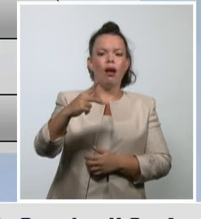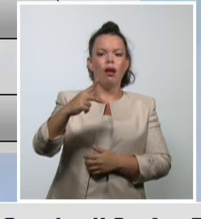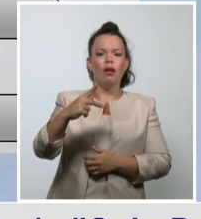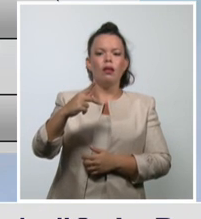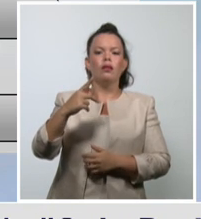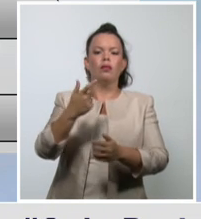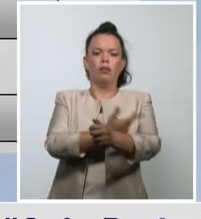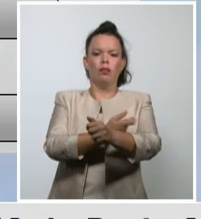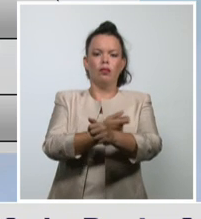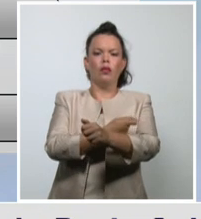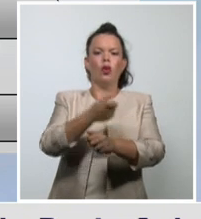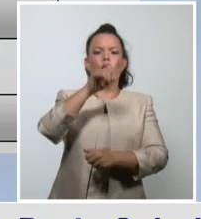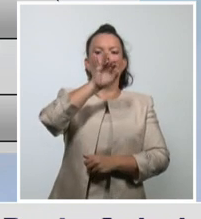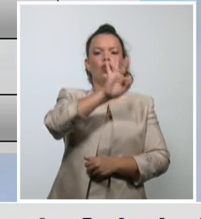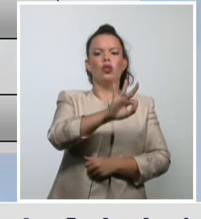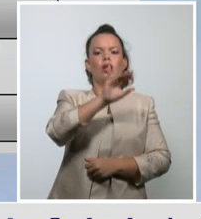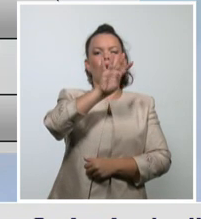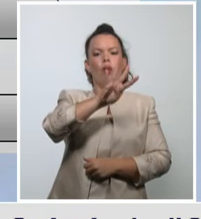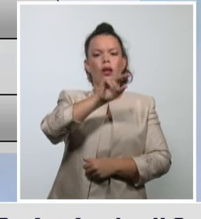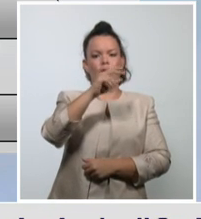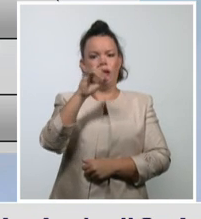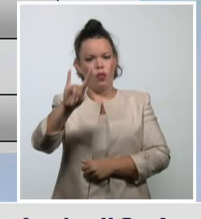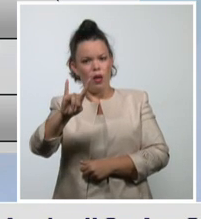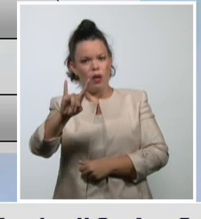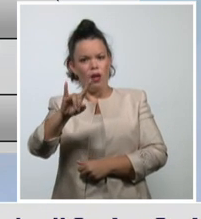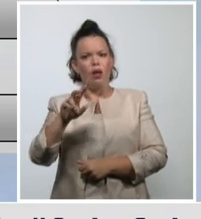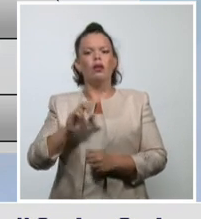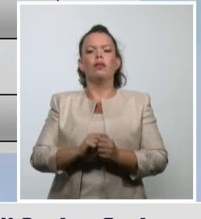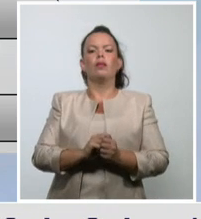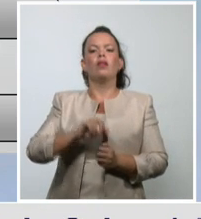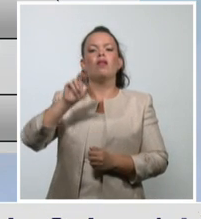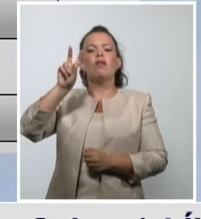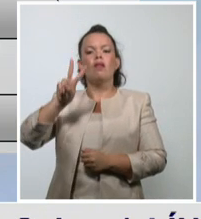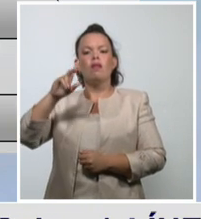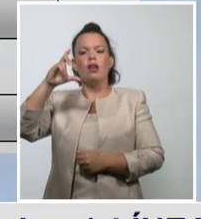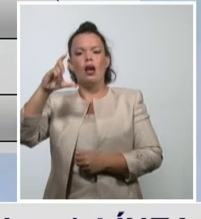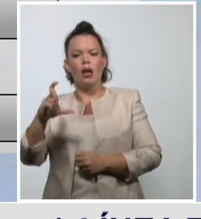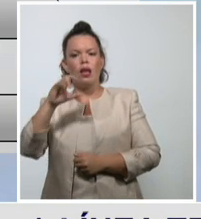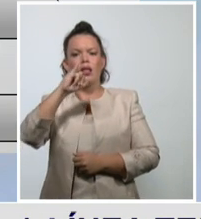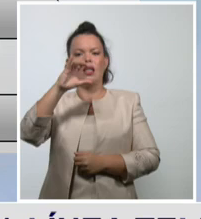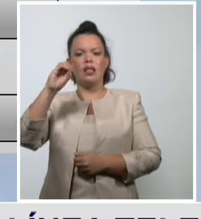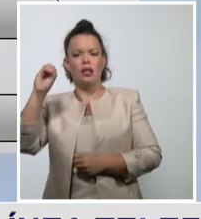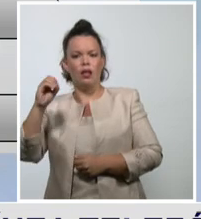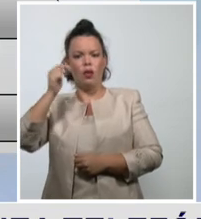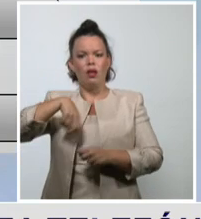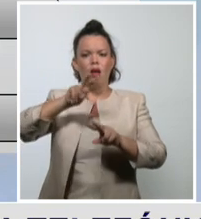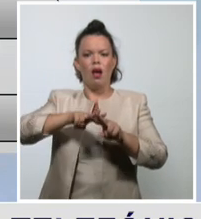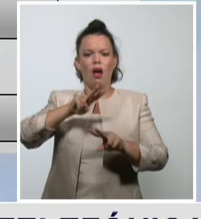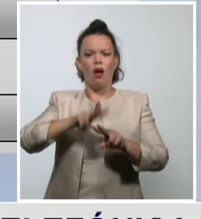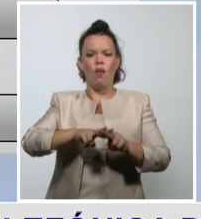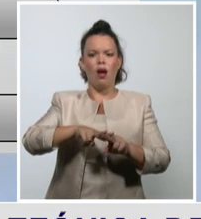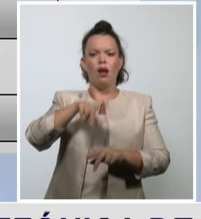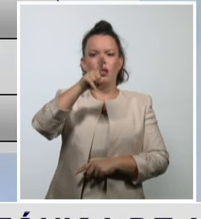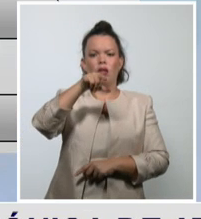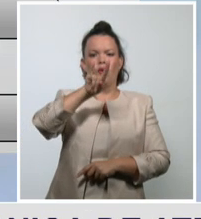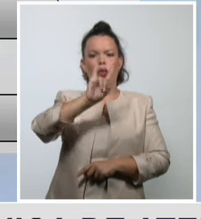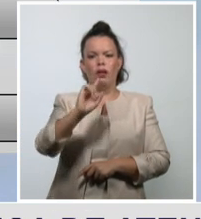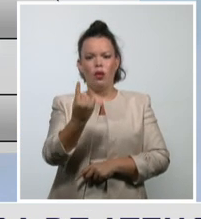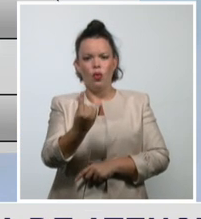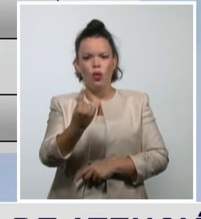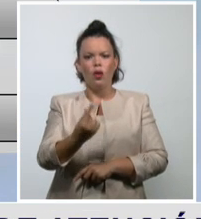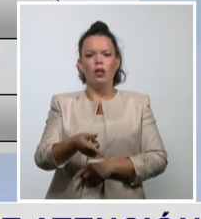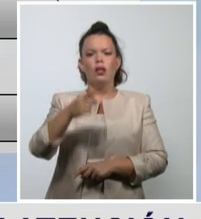los laboratorios de biología molecular de Villa Clara 600, el de La Habana 191, el de Santiago de Cuba